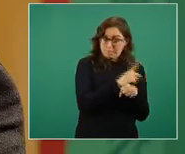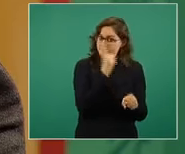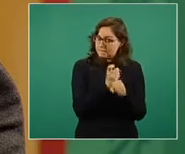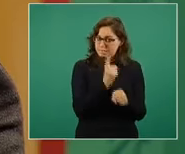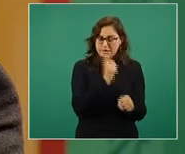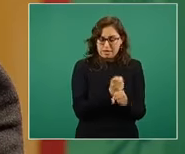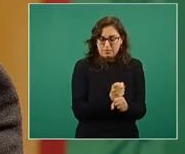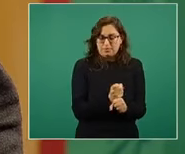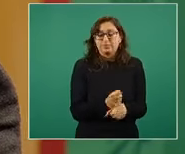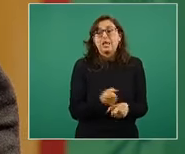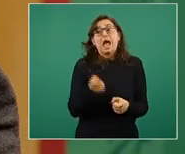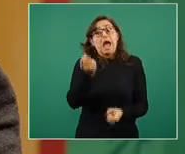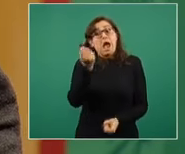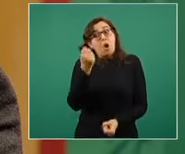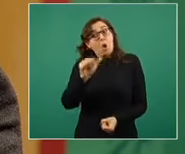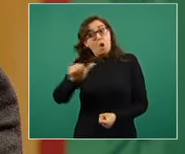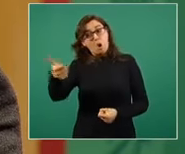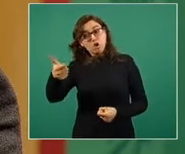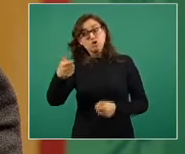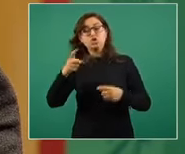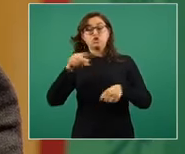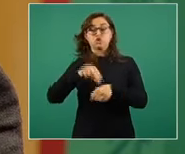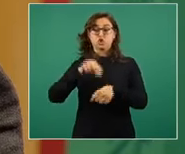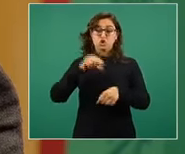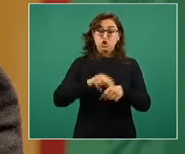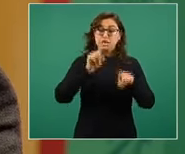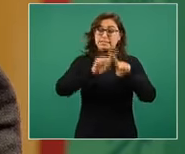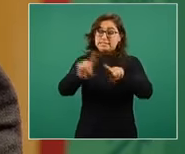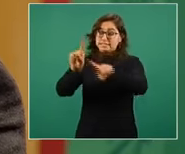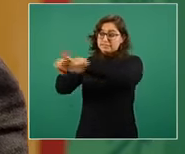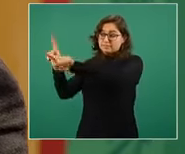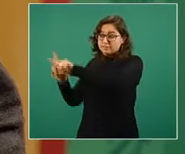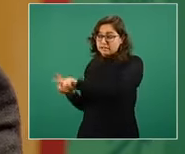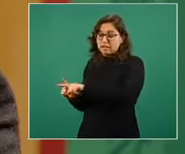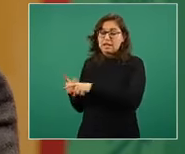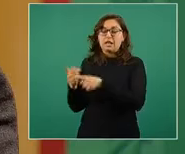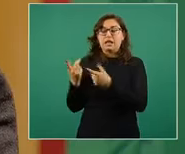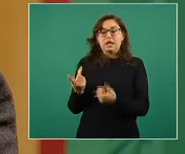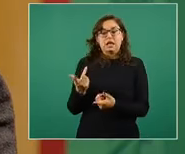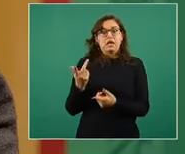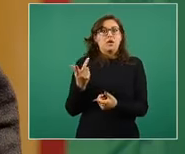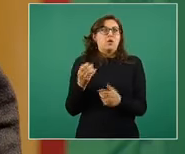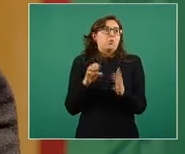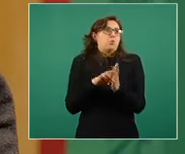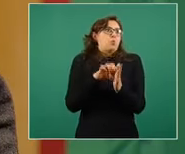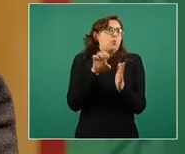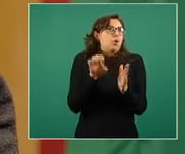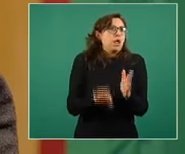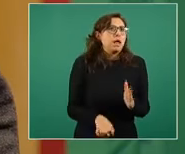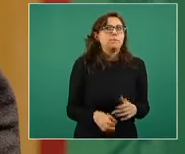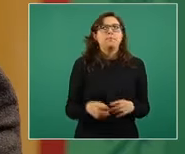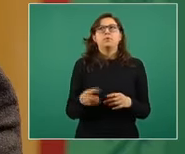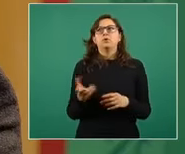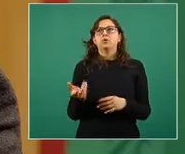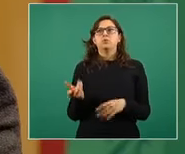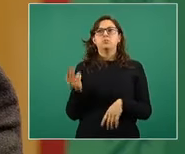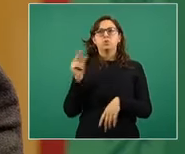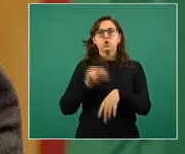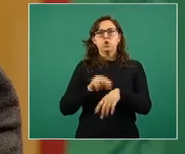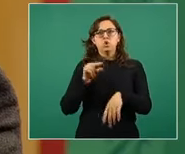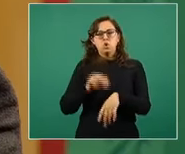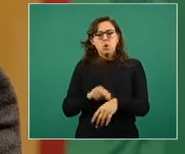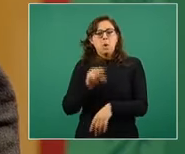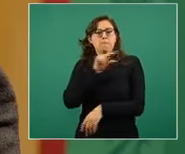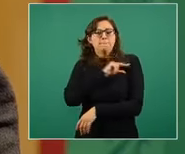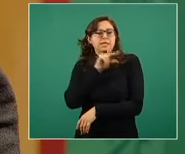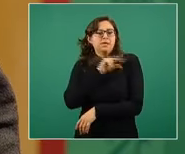completamente entendible y legítimo, por parte de personal de salud, por ejemplo, de práctica independiente. Nuestras compañeras y compañeros médicos